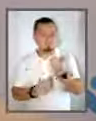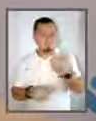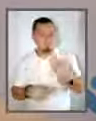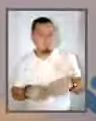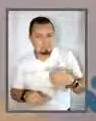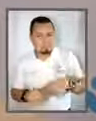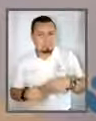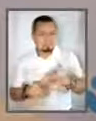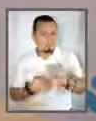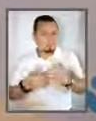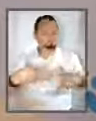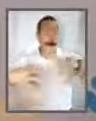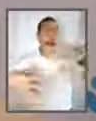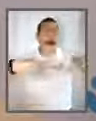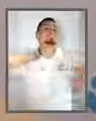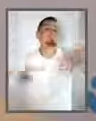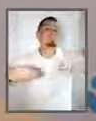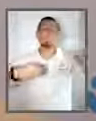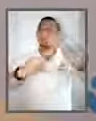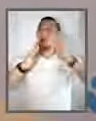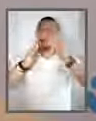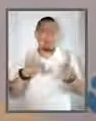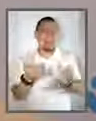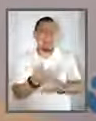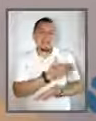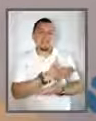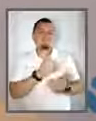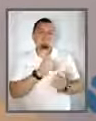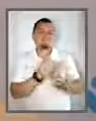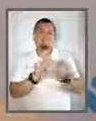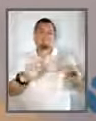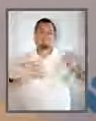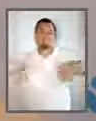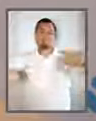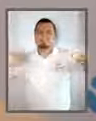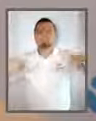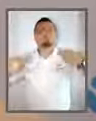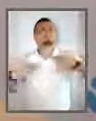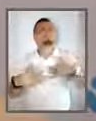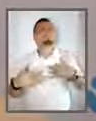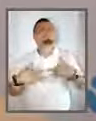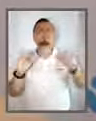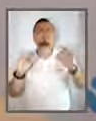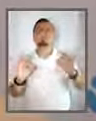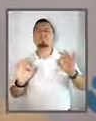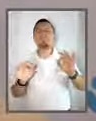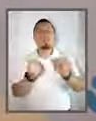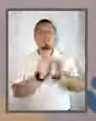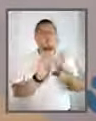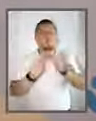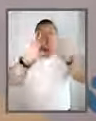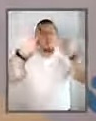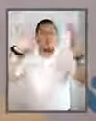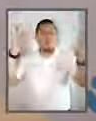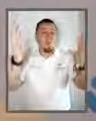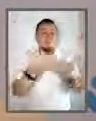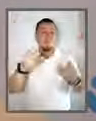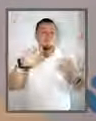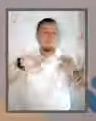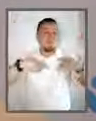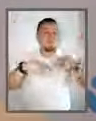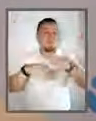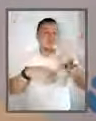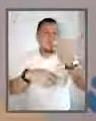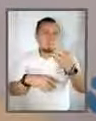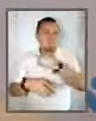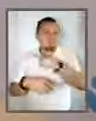síntomas puede contagiar, cuando tiene síntomas puede contagiar. Y entonces es todo un espectro que tenemos que entender y es por eso